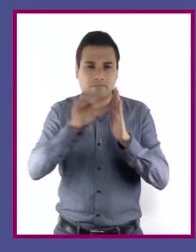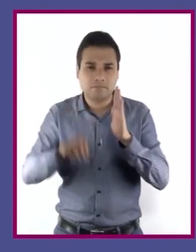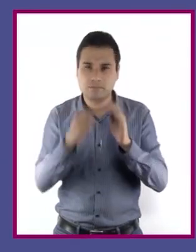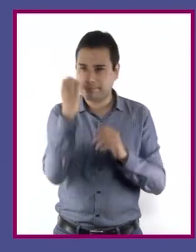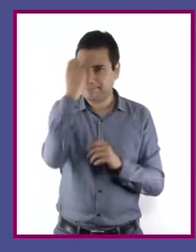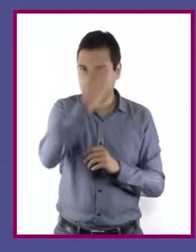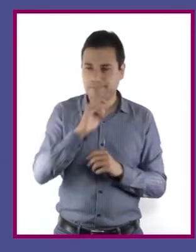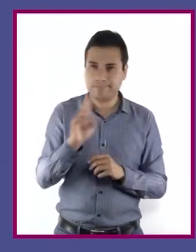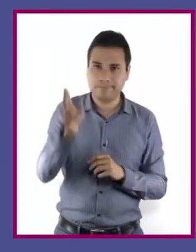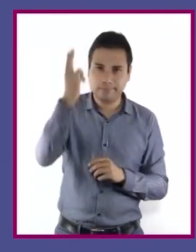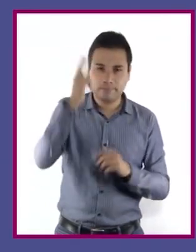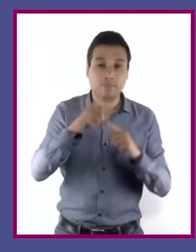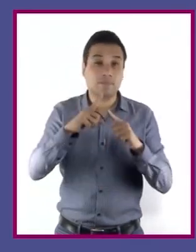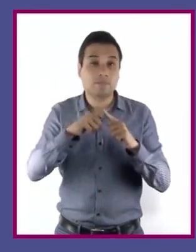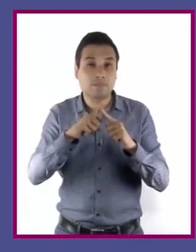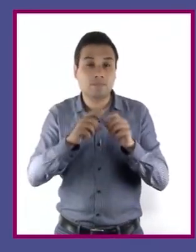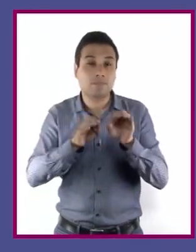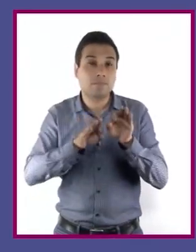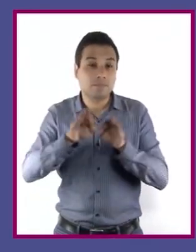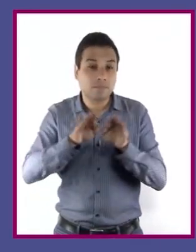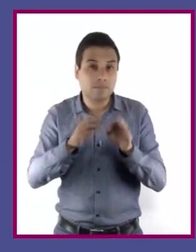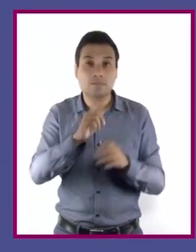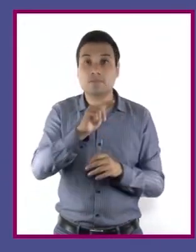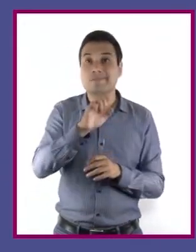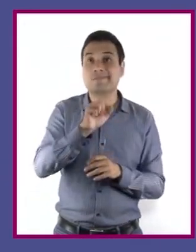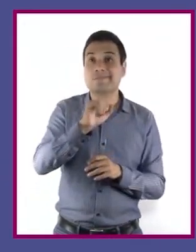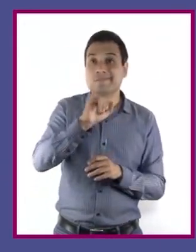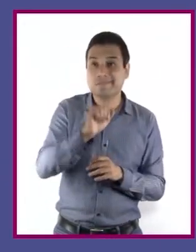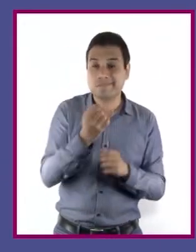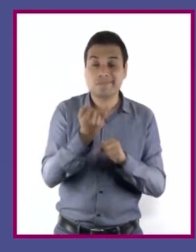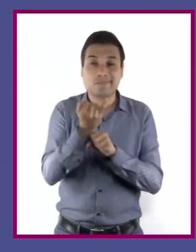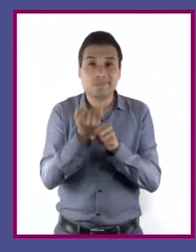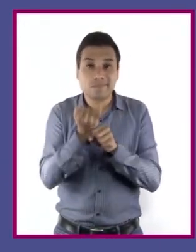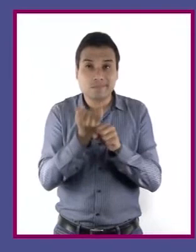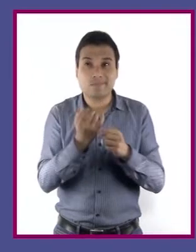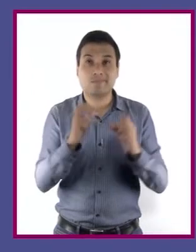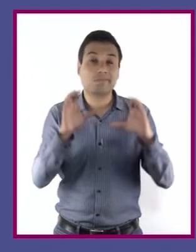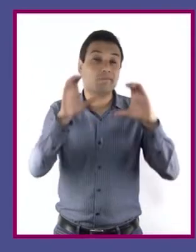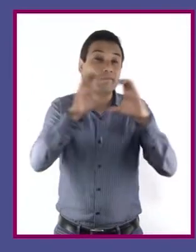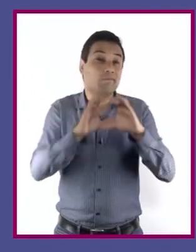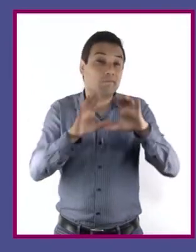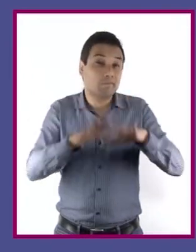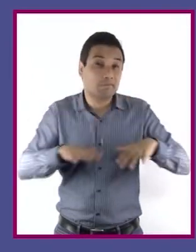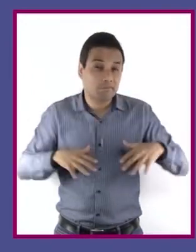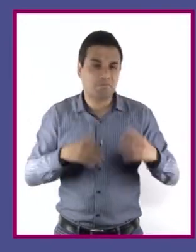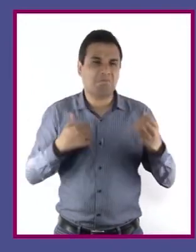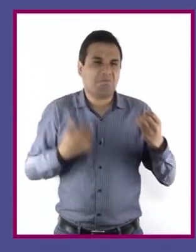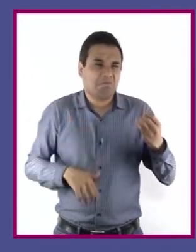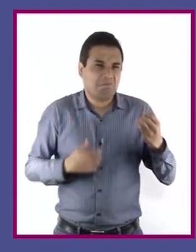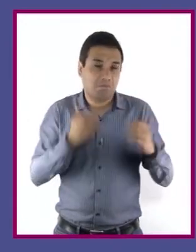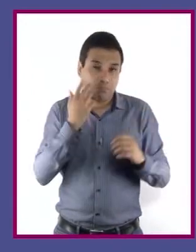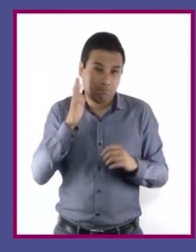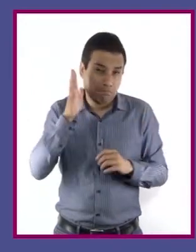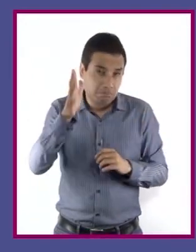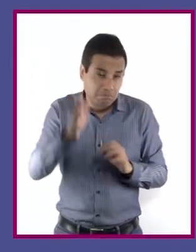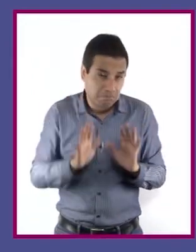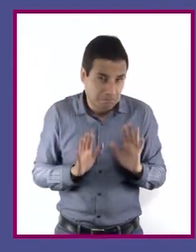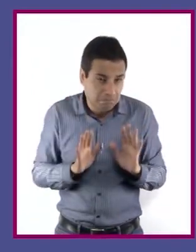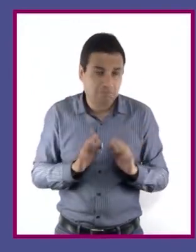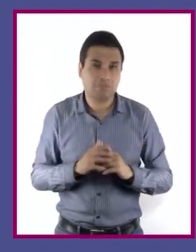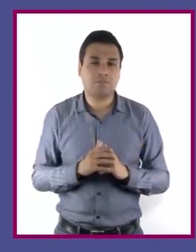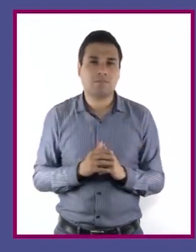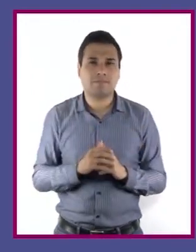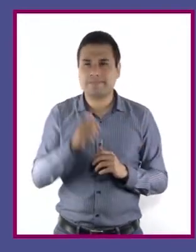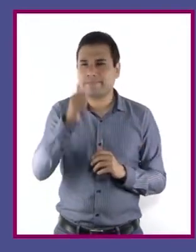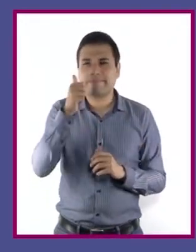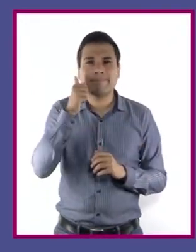una tarea, en una labor, en una tesis, en una investigación, en un concierto, si ustedes quieren llegar a ser músicos o artistas,